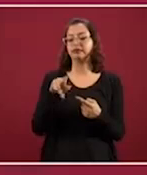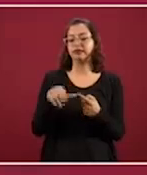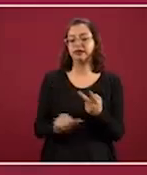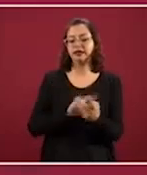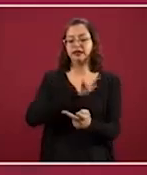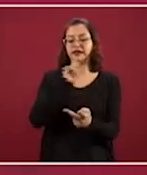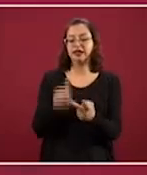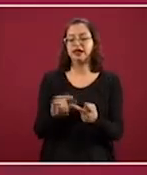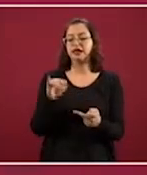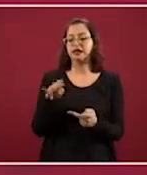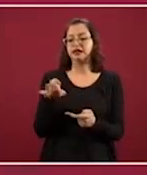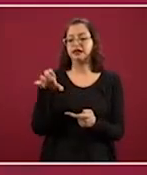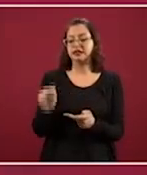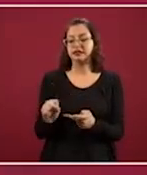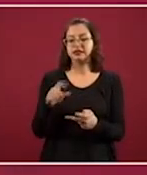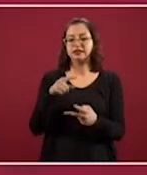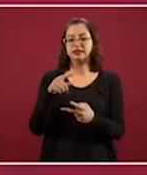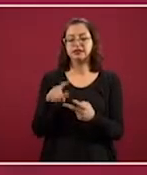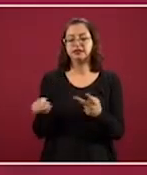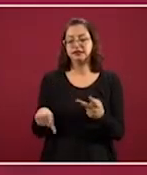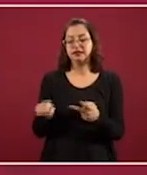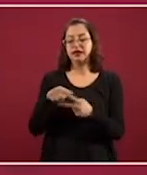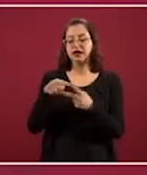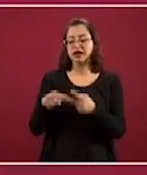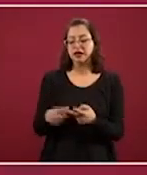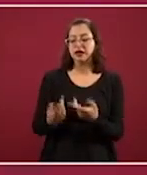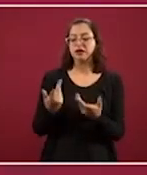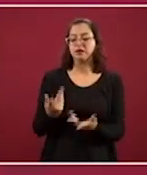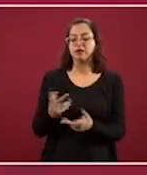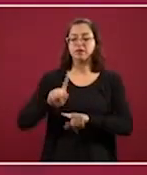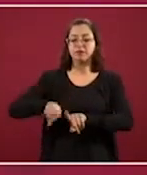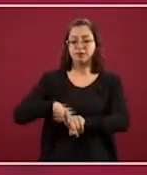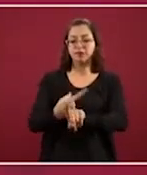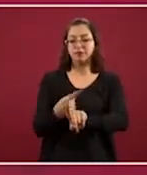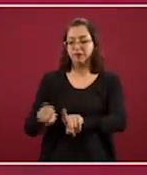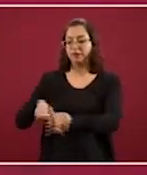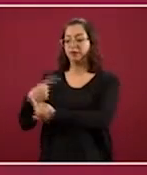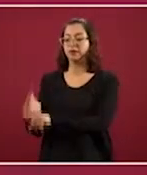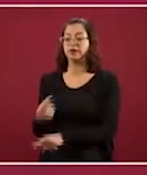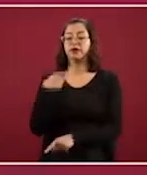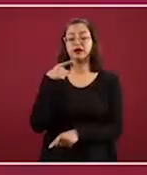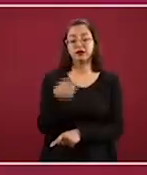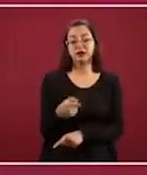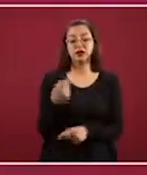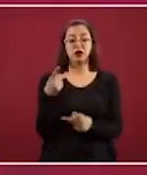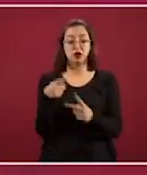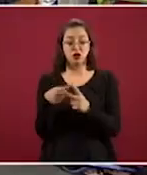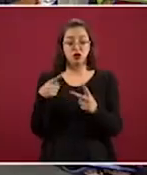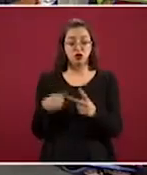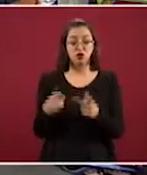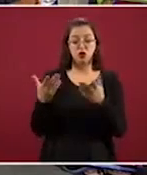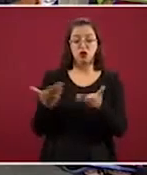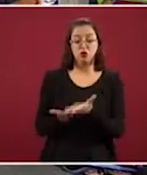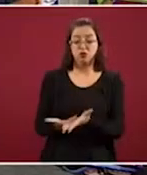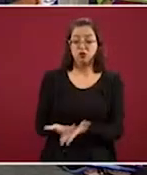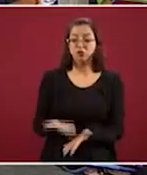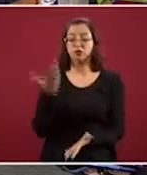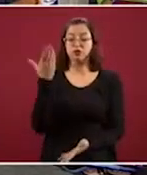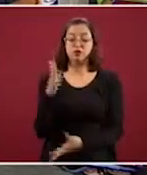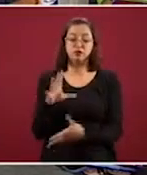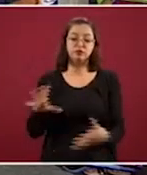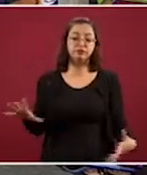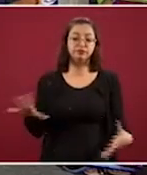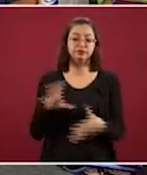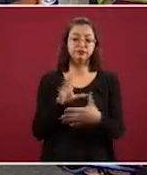Fernández Ortega. Ambos casos fueron elevados ante la Corte Interamericana de Derechos Humanos, CID,